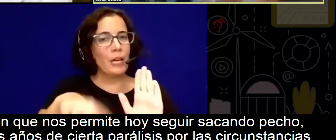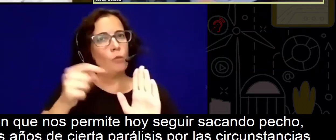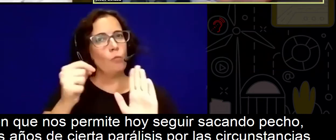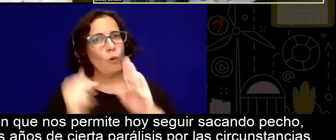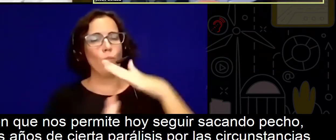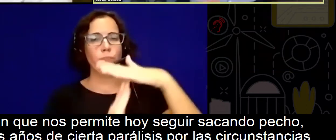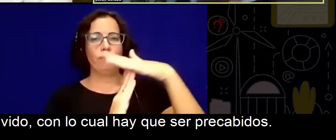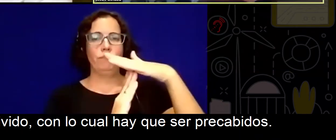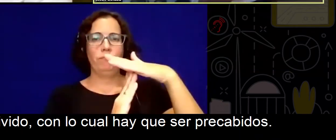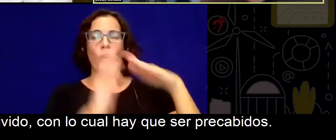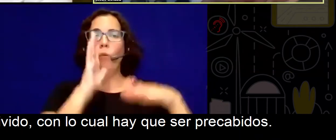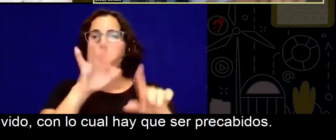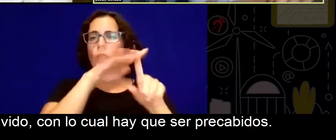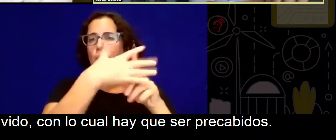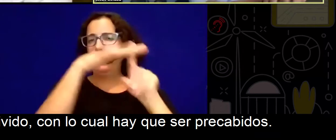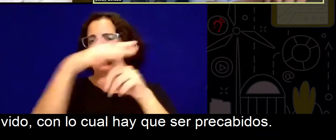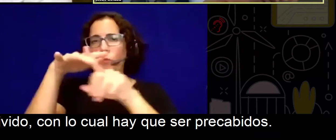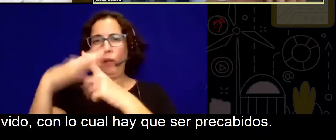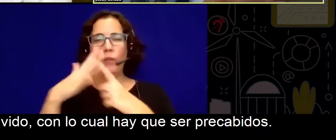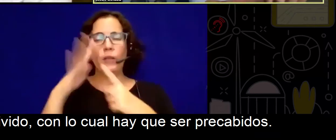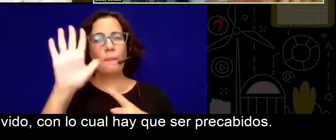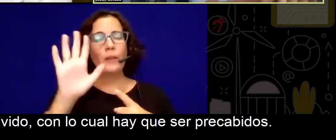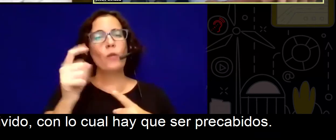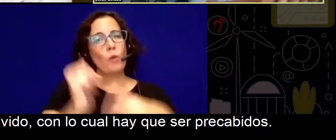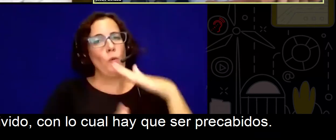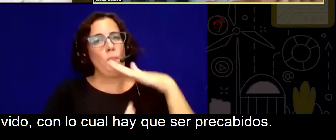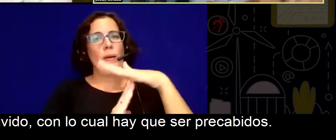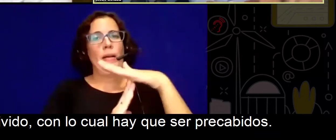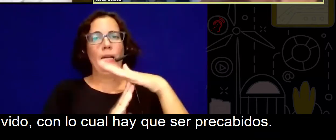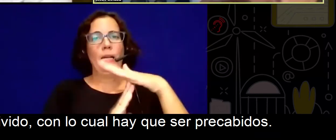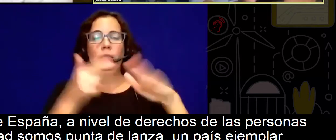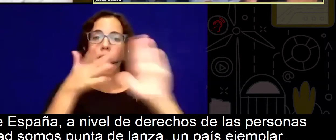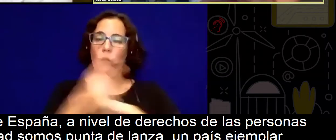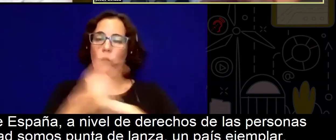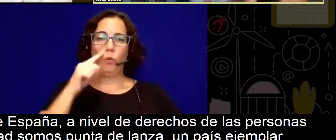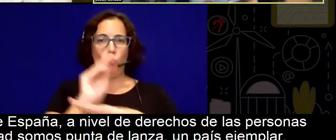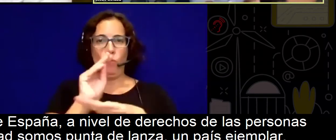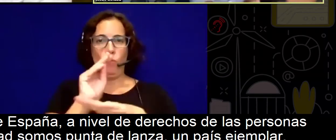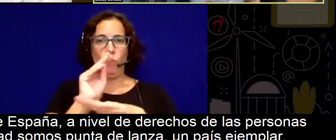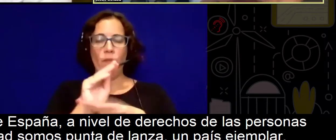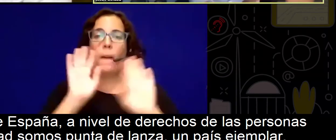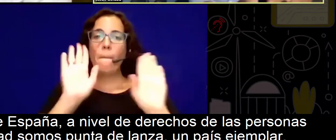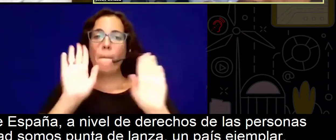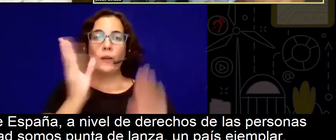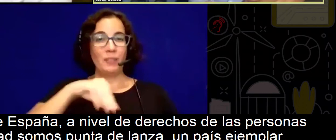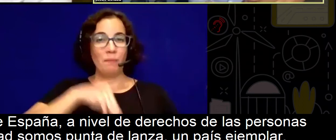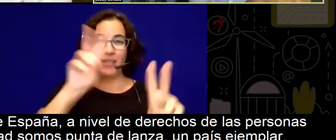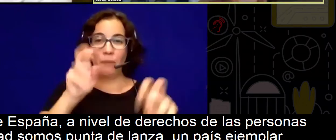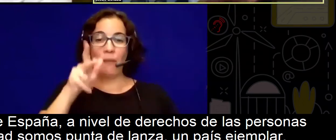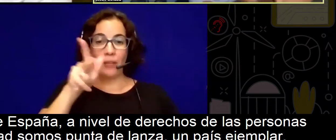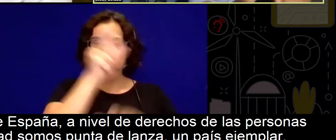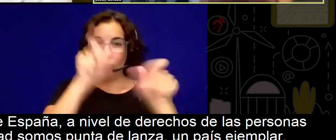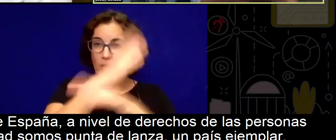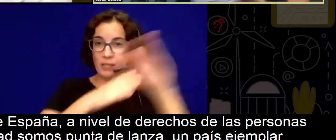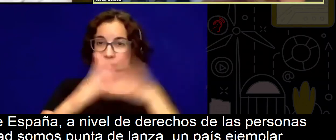por todas las circunstancias que hemos vivido, pero una cierta parálisis, con lo cual hay que ser precavidos. Pero es verdad que España, a nivel de derechos de las personas con discapacidad,